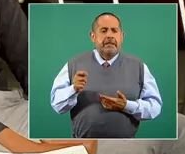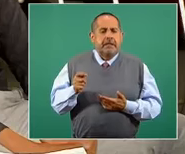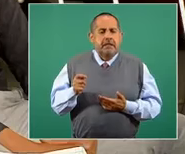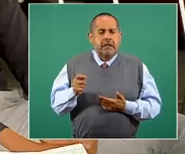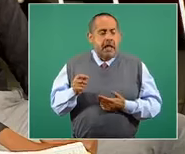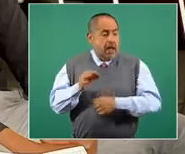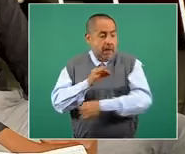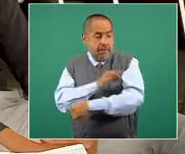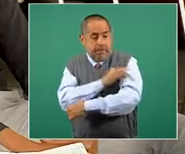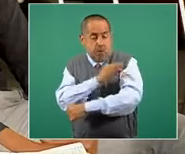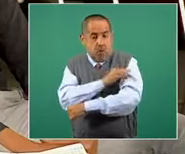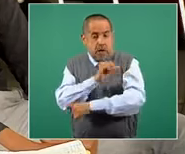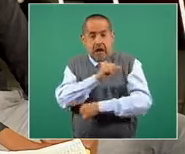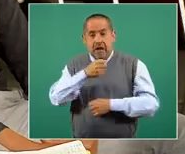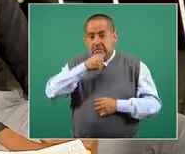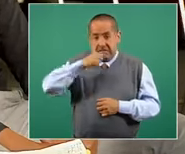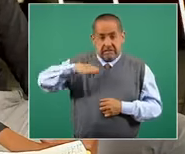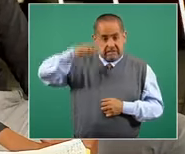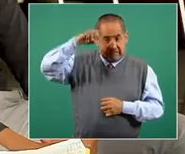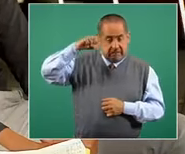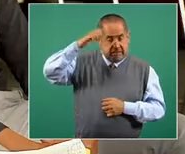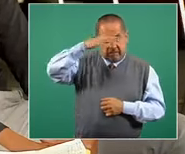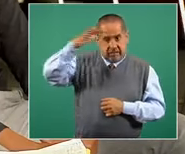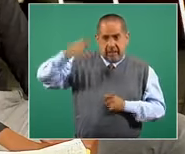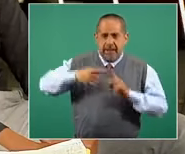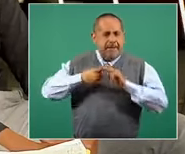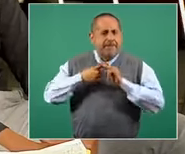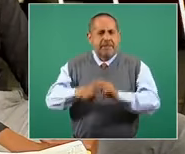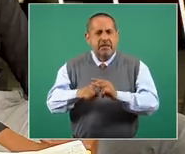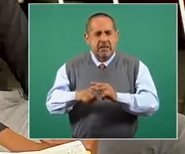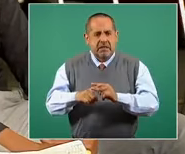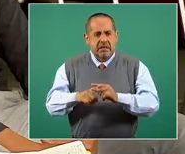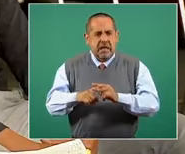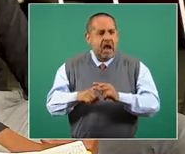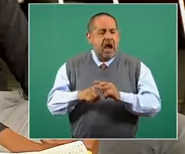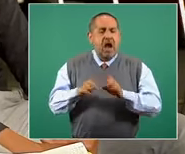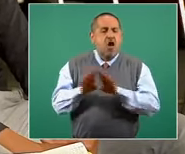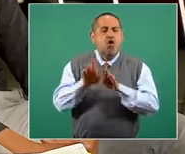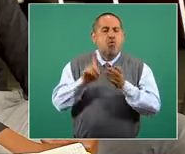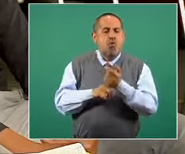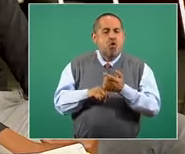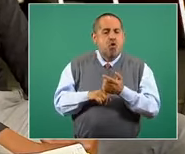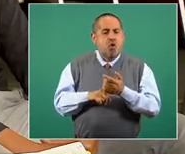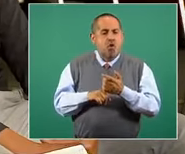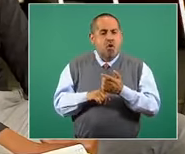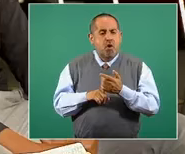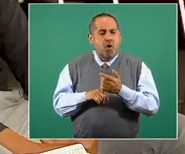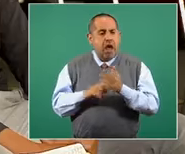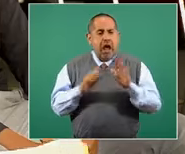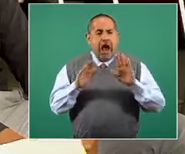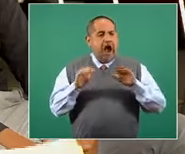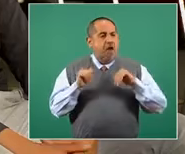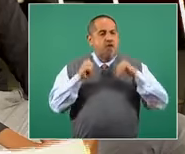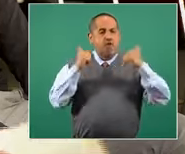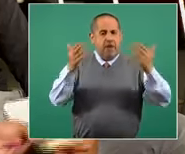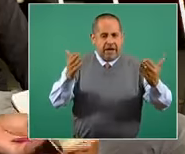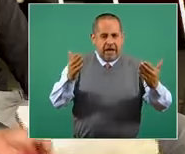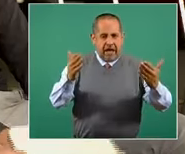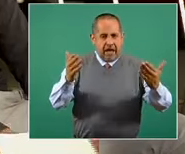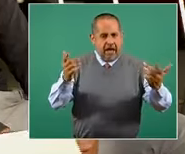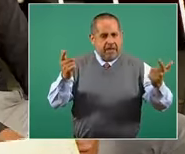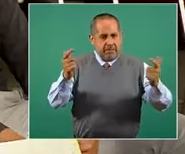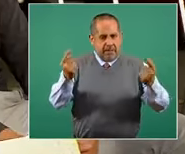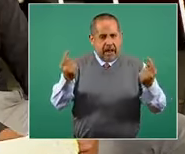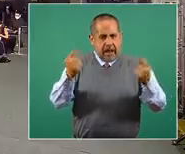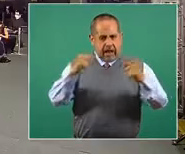las vacunas para los adultos mayores comenzarían de la periferia al centro, de los municipios, de